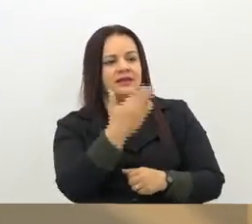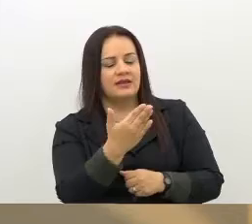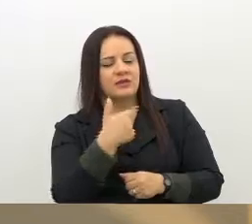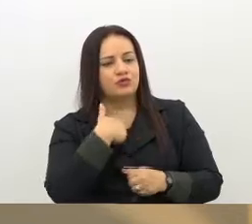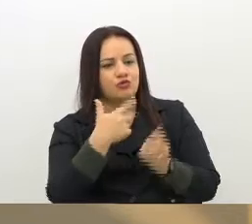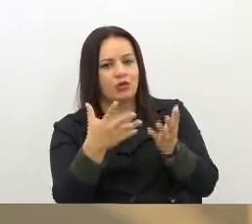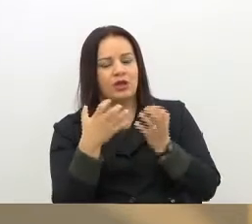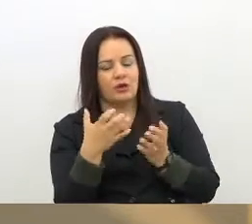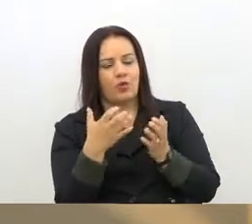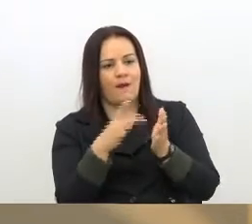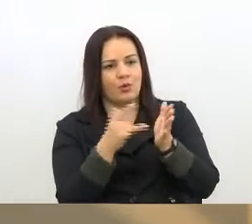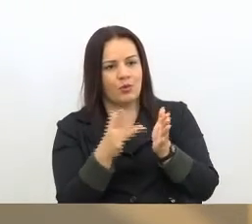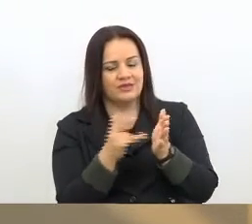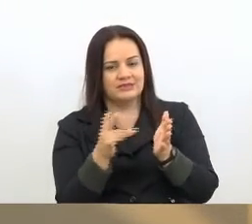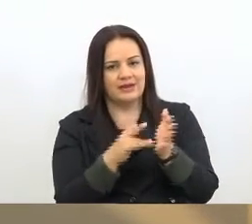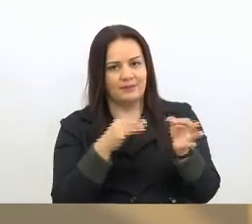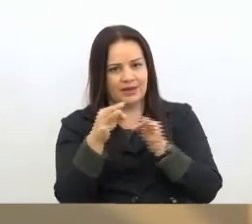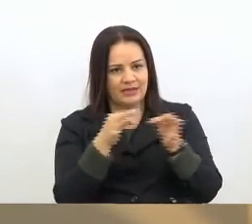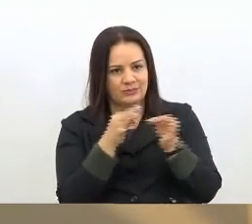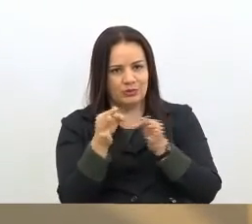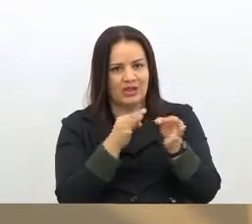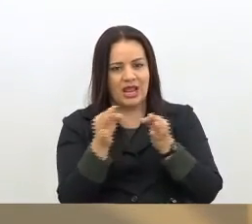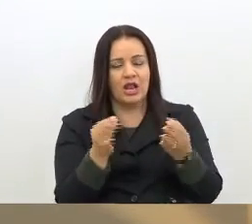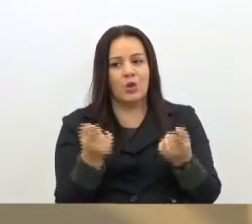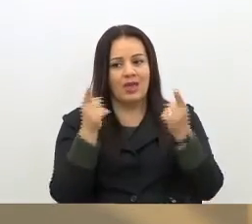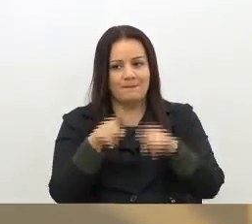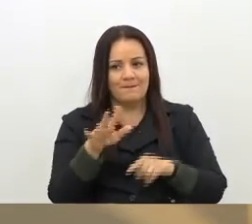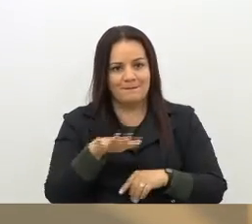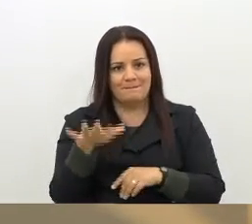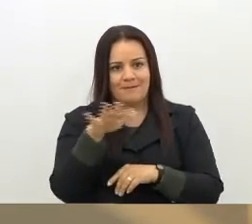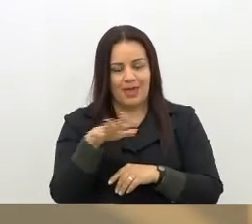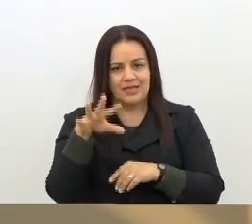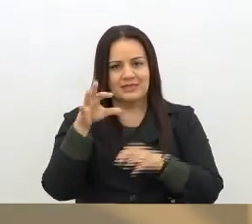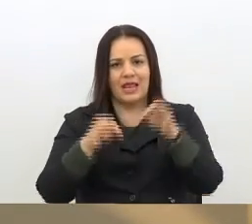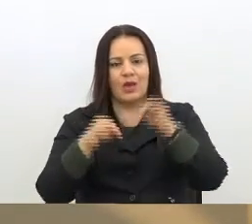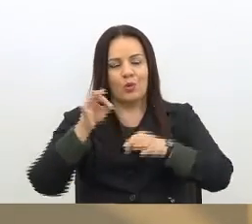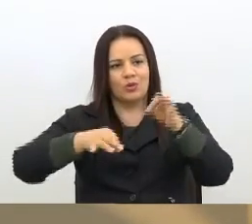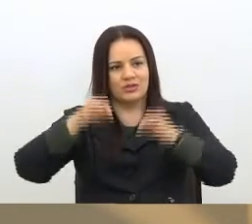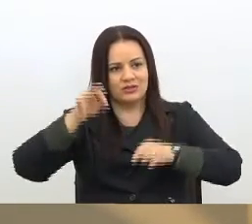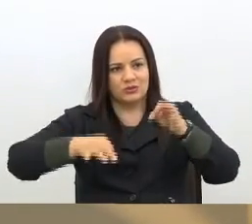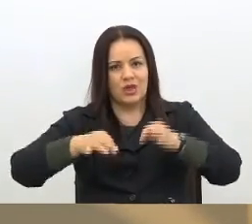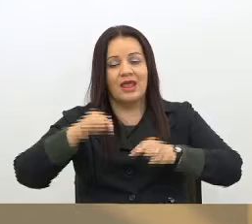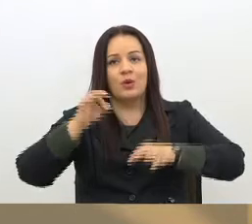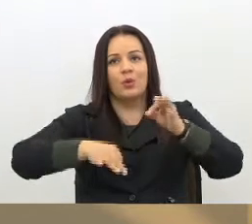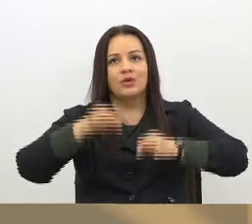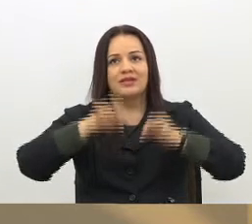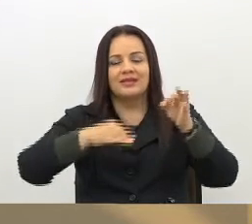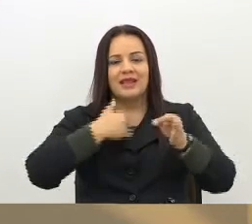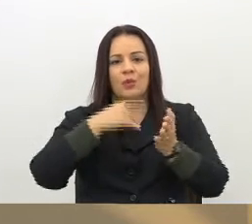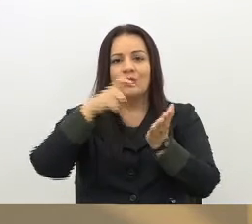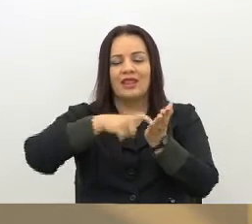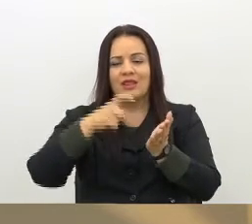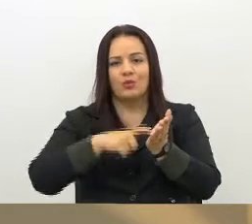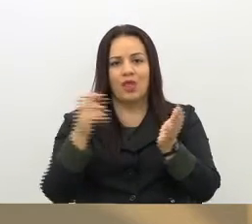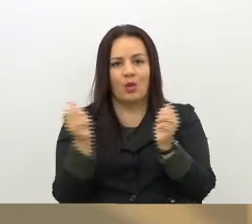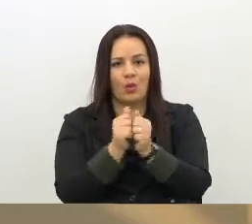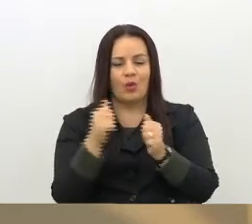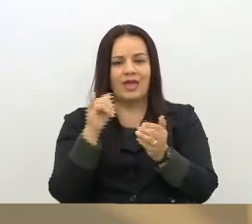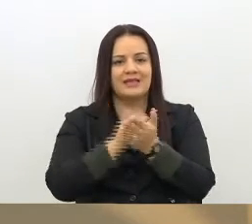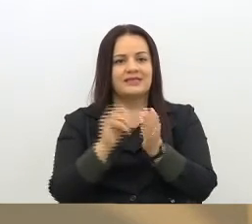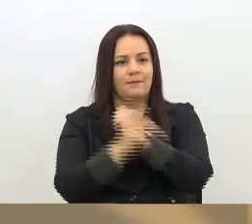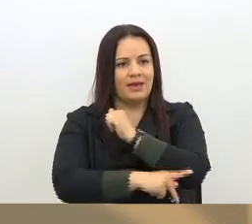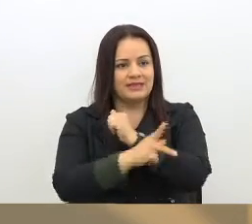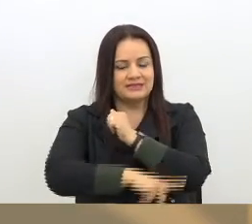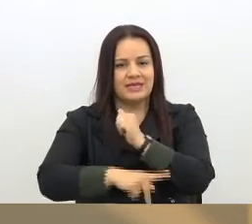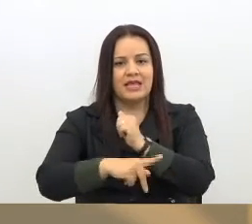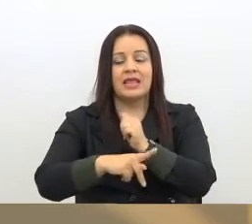el contexto de lo que está pasando con la Corte Suprema de Justicia. La Corte Suprema de Justicia tiene una gran deuda con este país. La mora